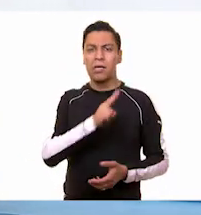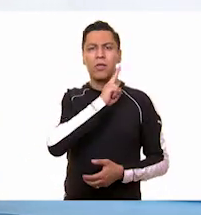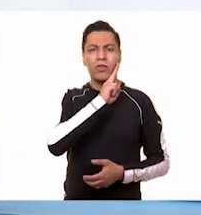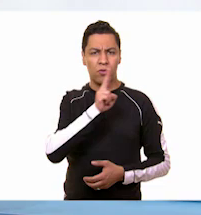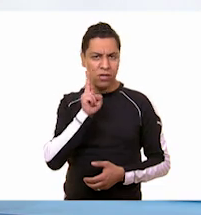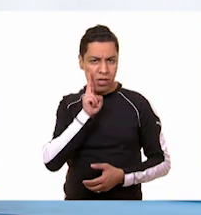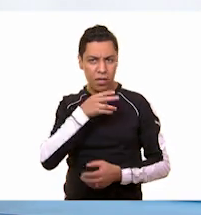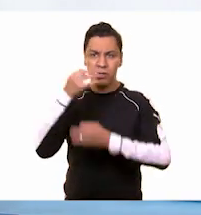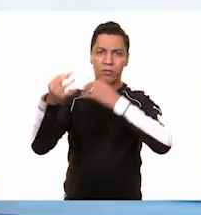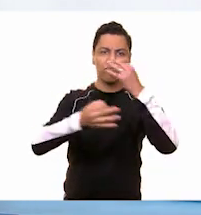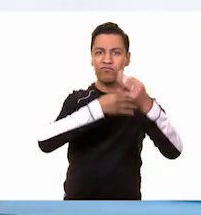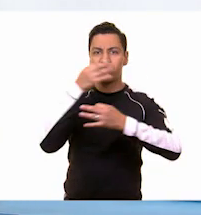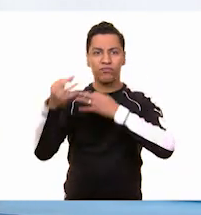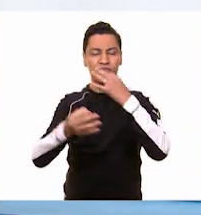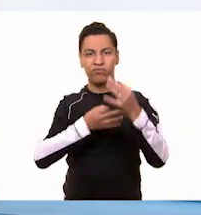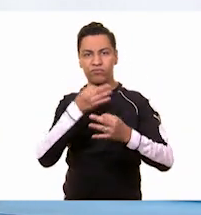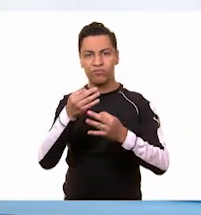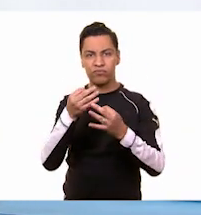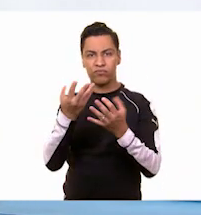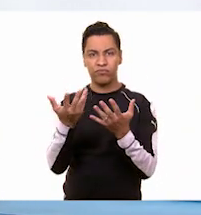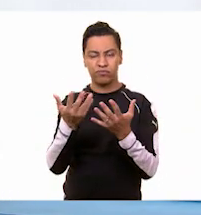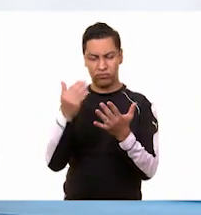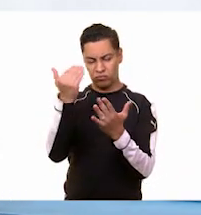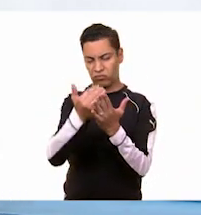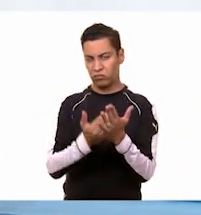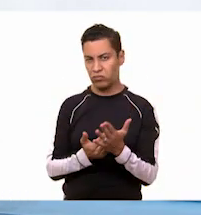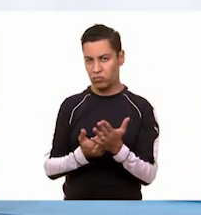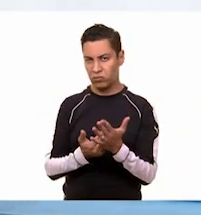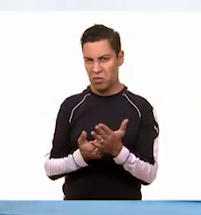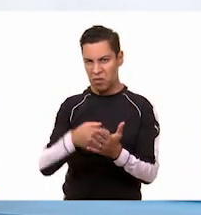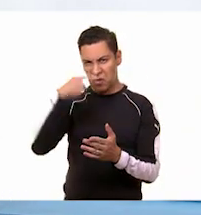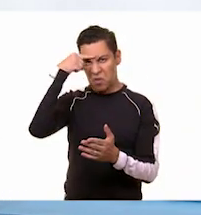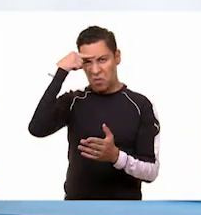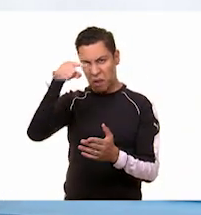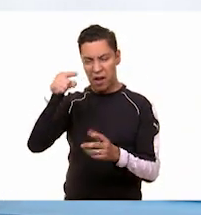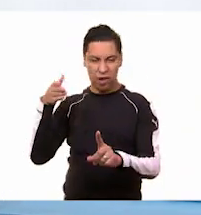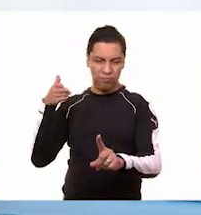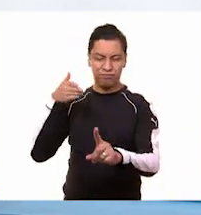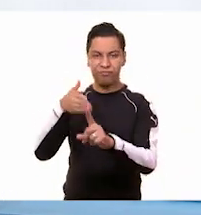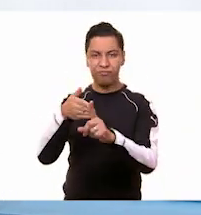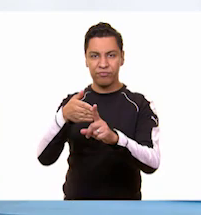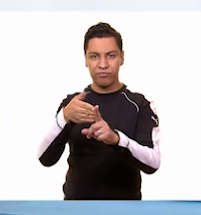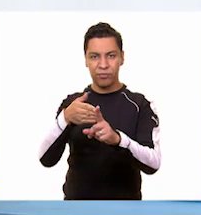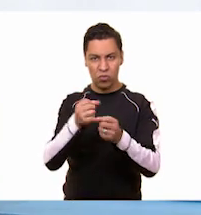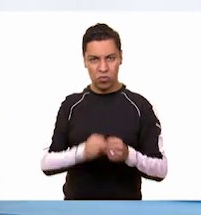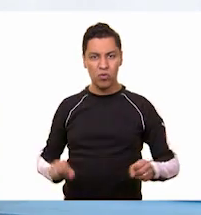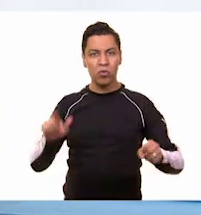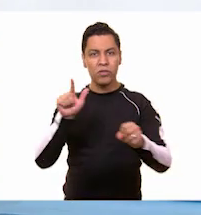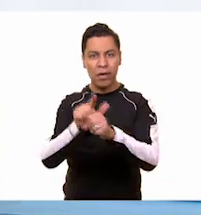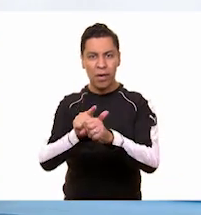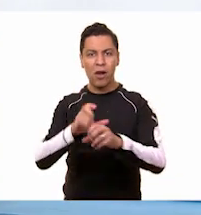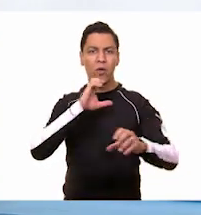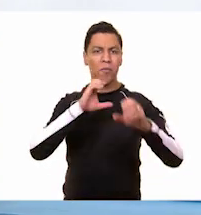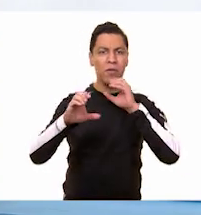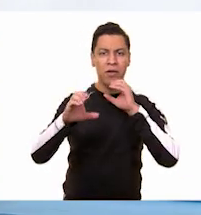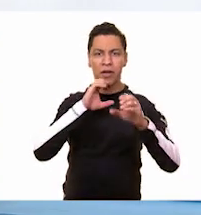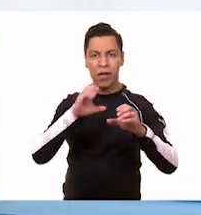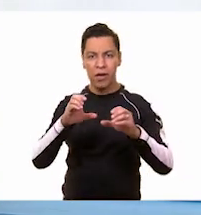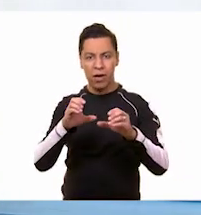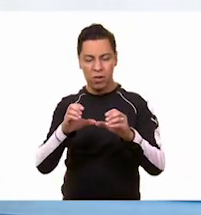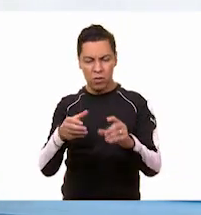periodísticas. Hemos visto cuál es su función social, cuál es el tipo de información que comunican y los medios por los que